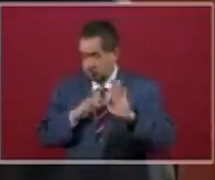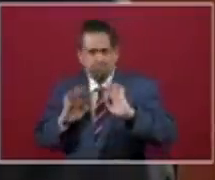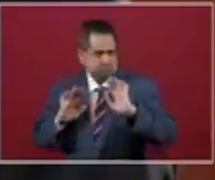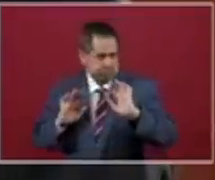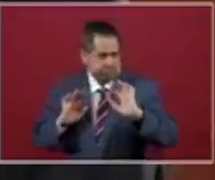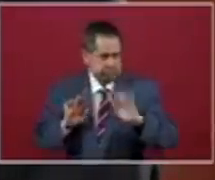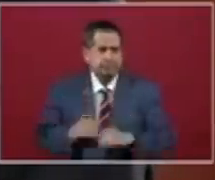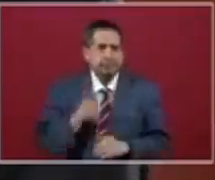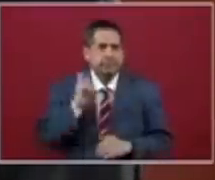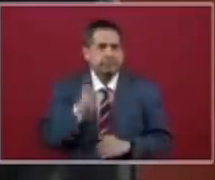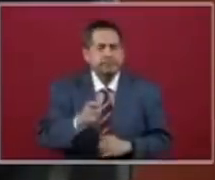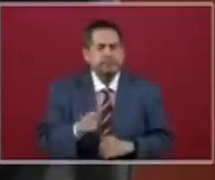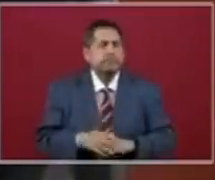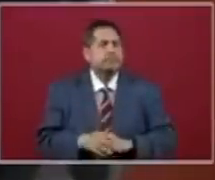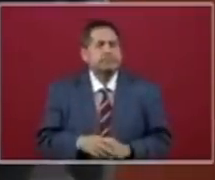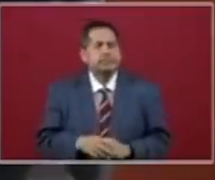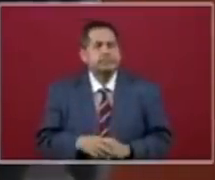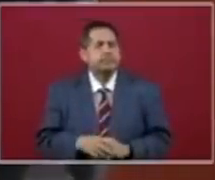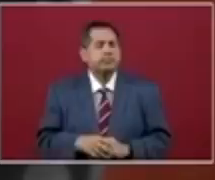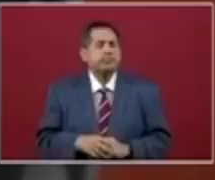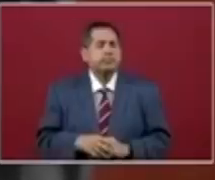cabo